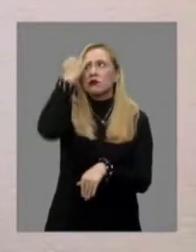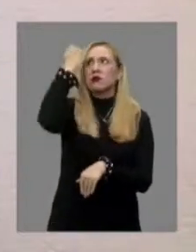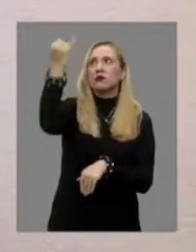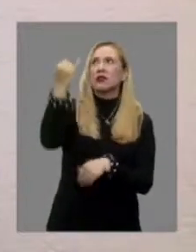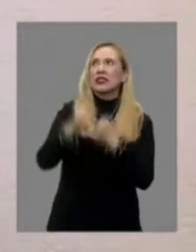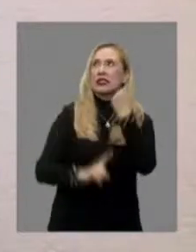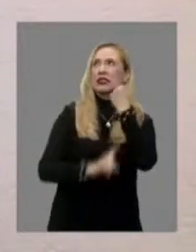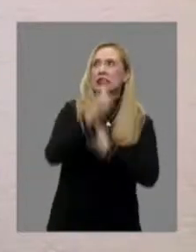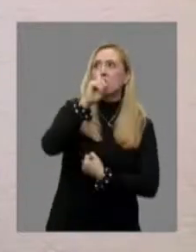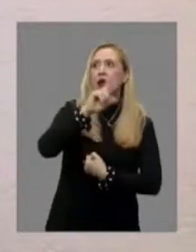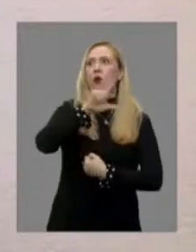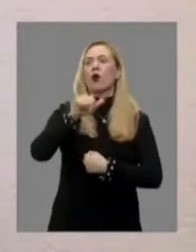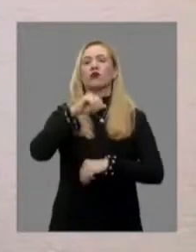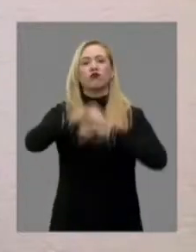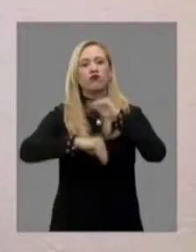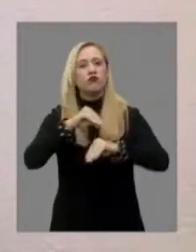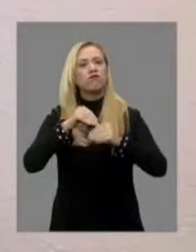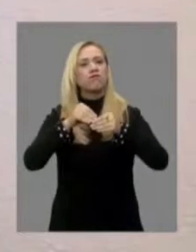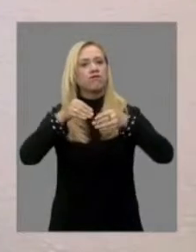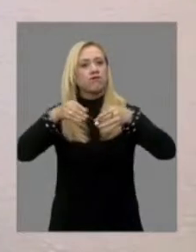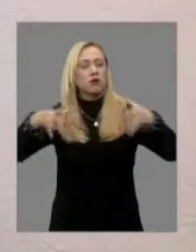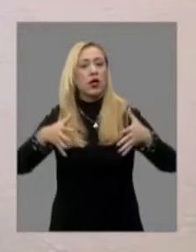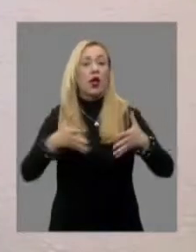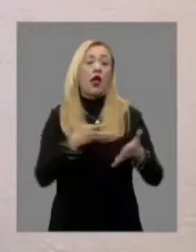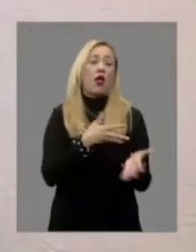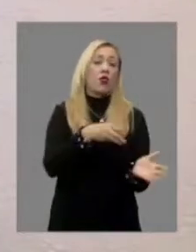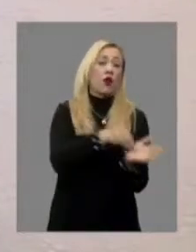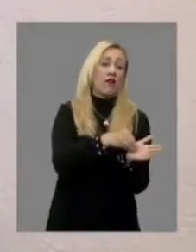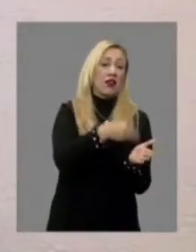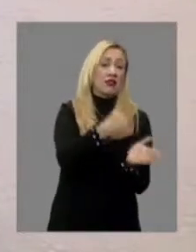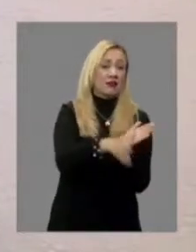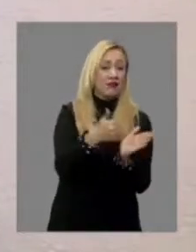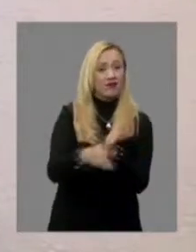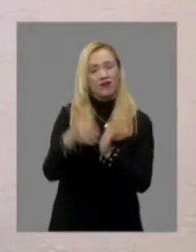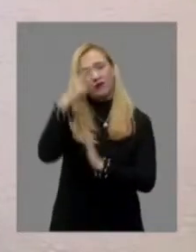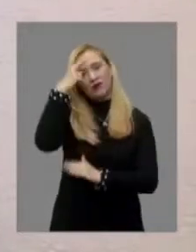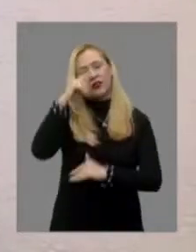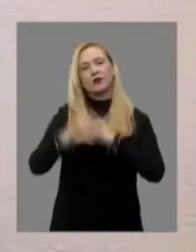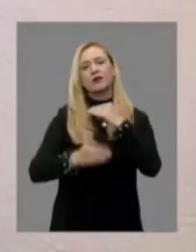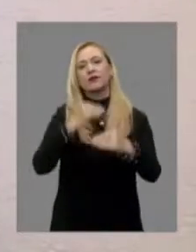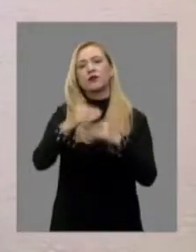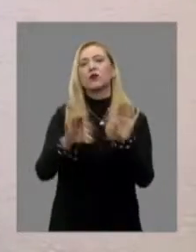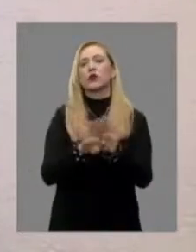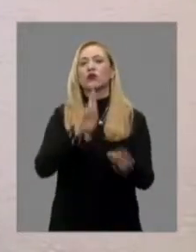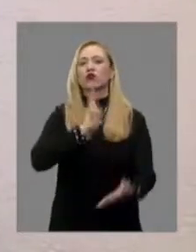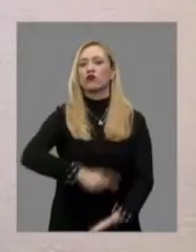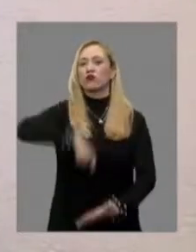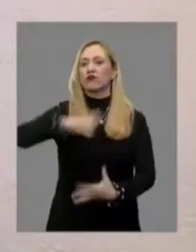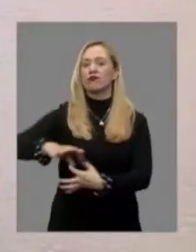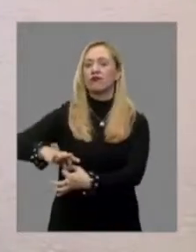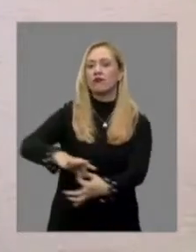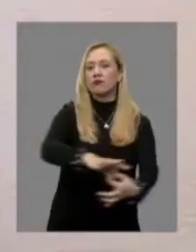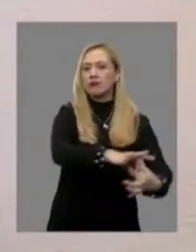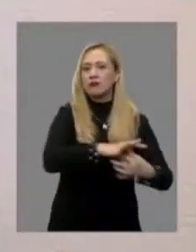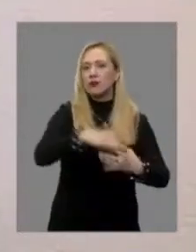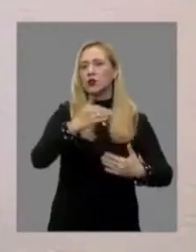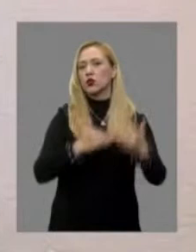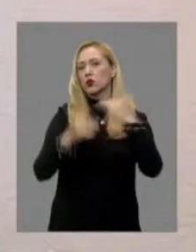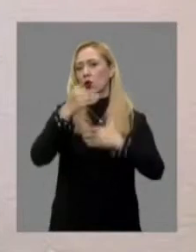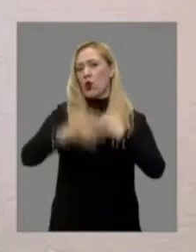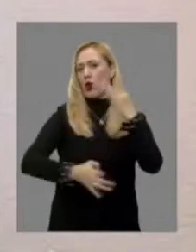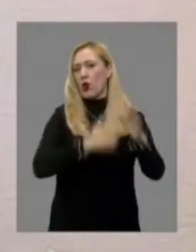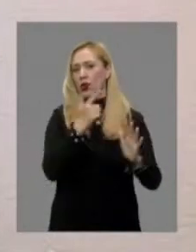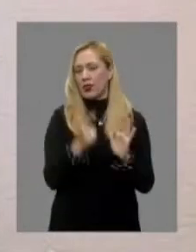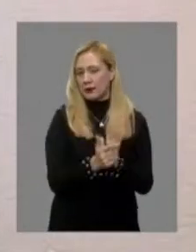también sobre los desafíos y pendientes en el desarrollo jurisprudencial de la Suprema Corte de Justicia. Para conversar sobre